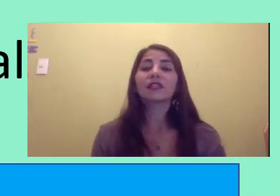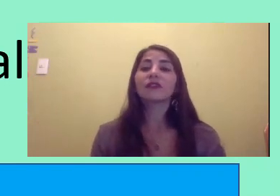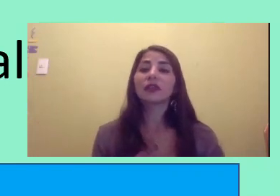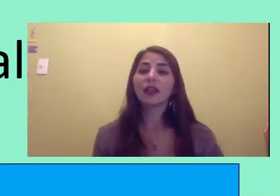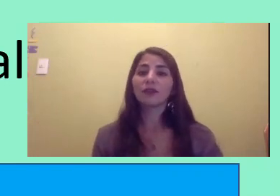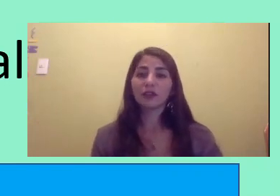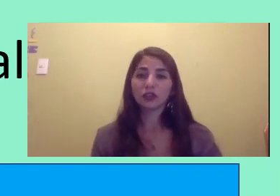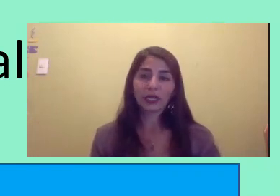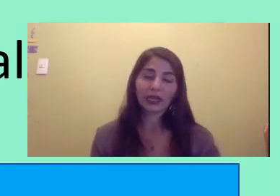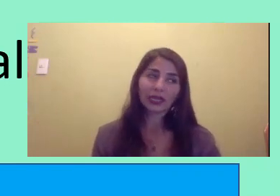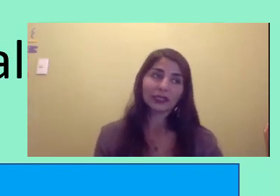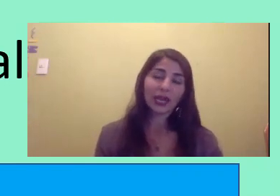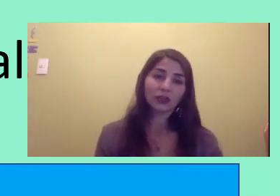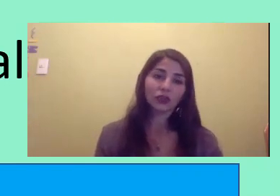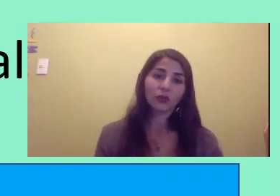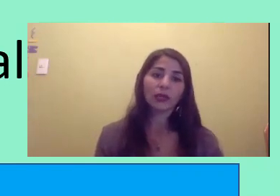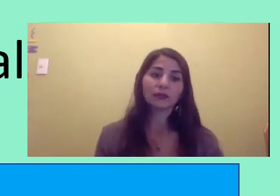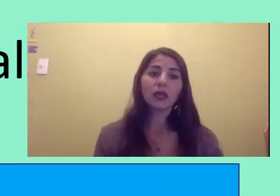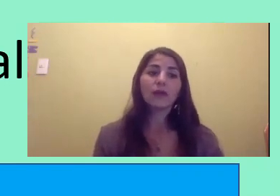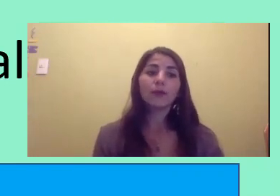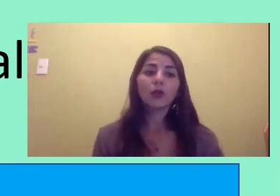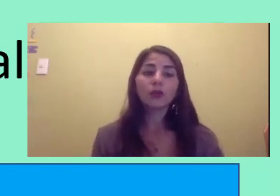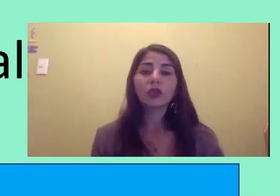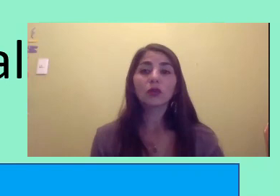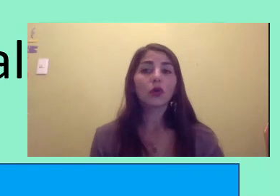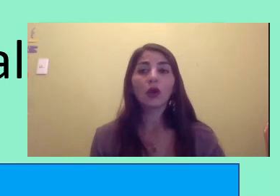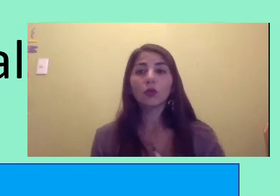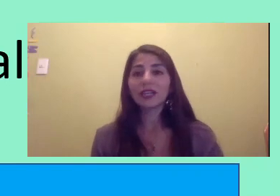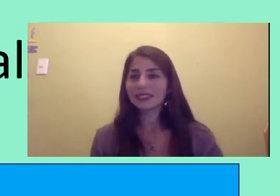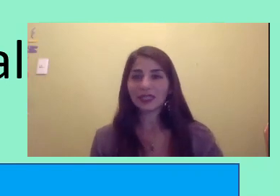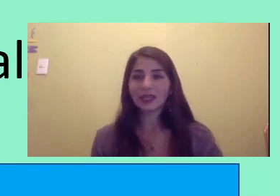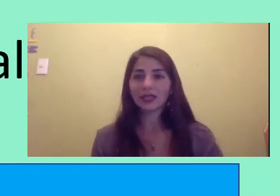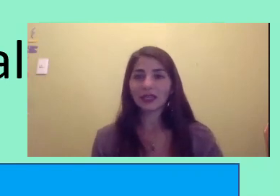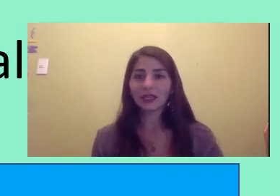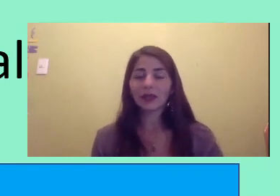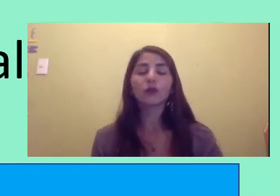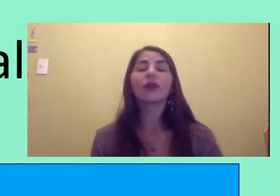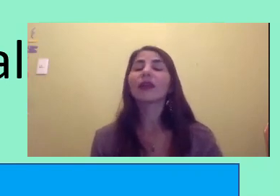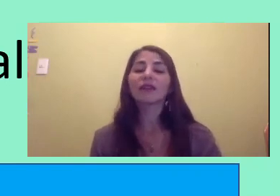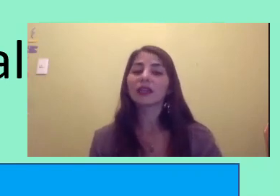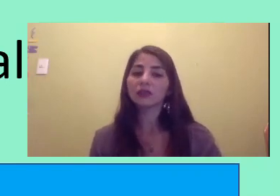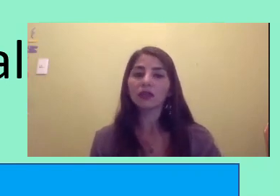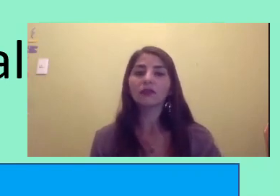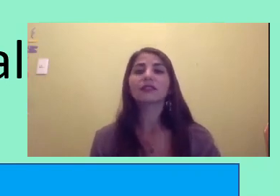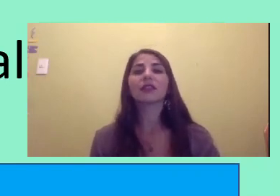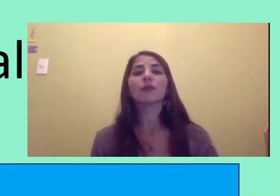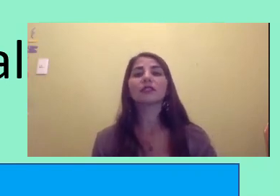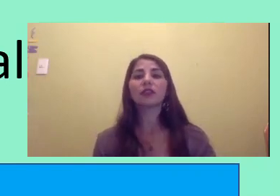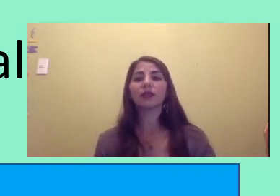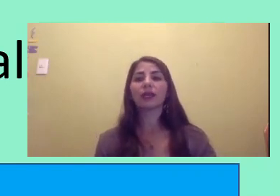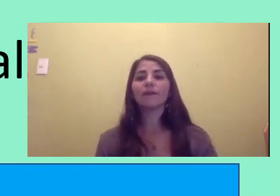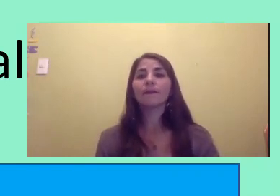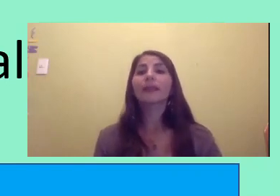Ya va a servir el alfabeto para deletrear nombres propios o alguna seña alguna palabra que no tenga una